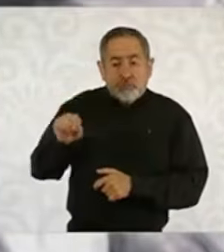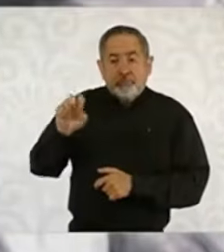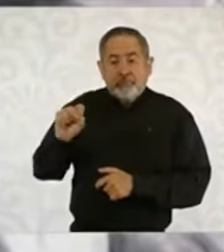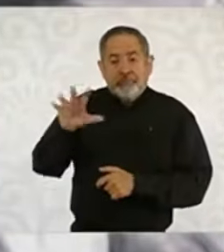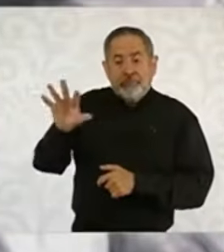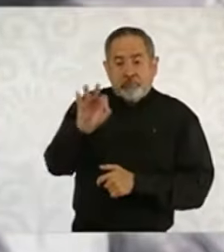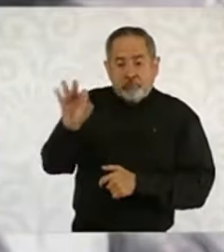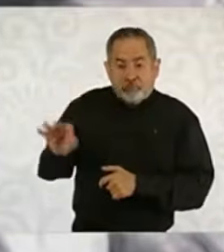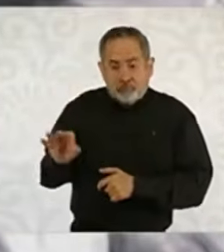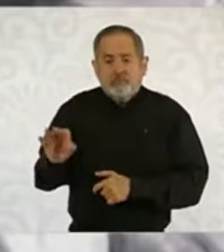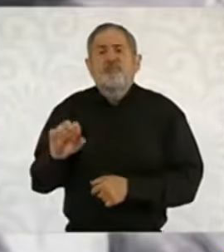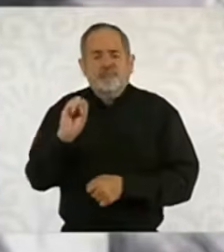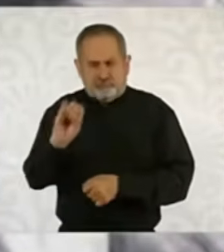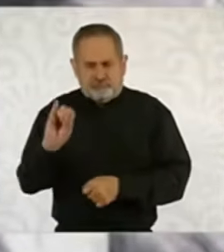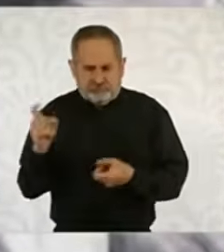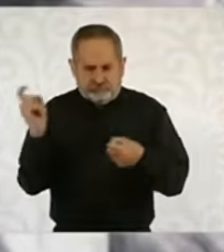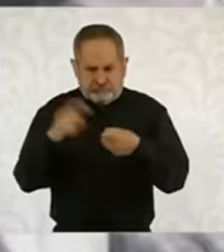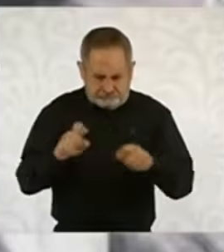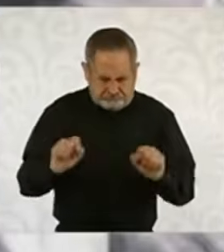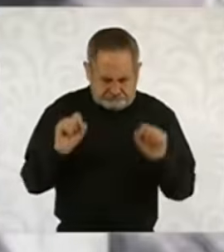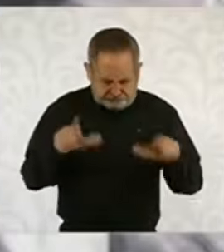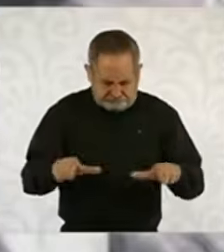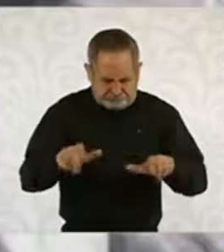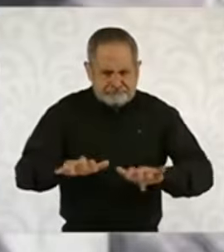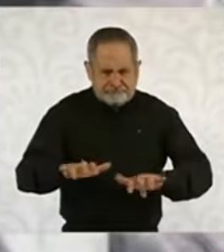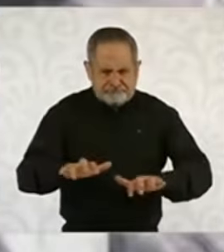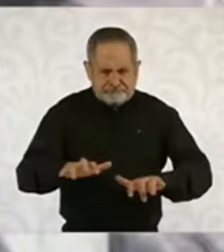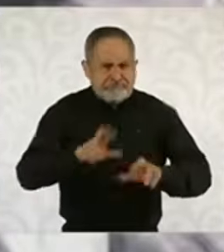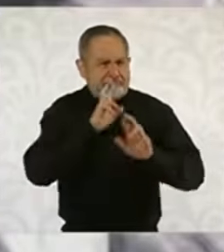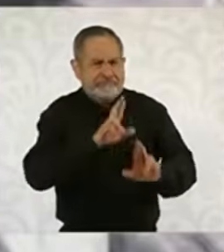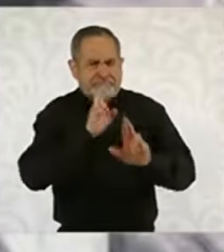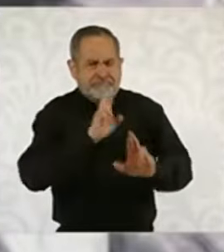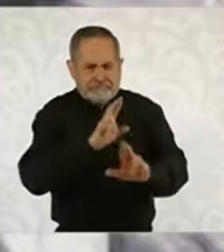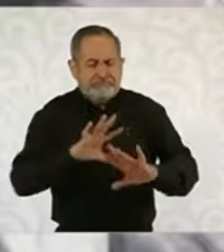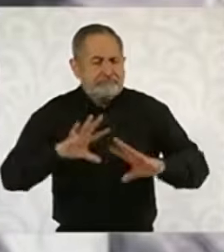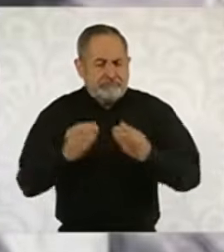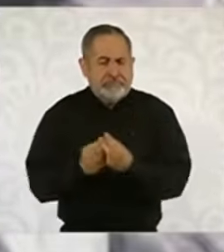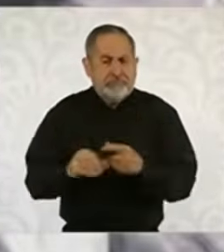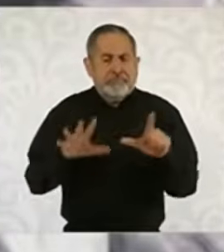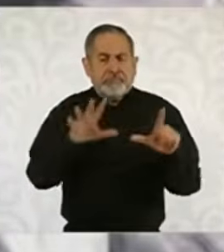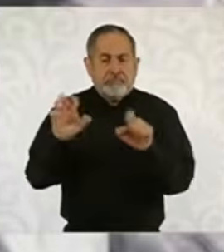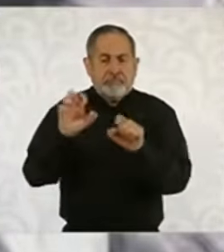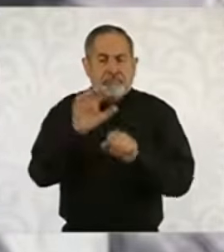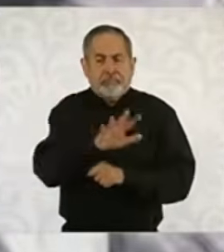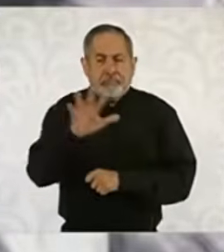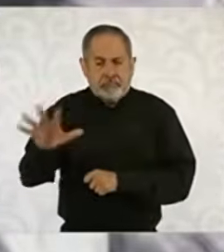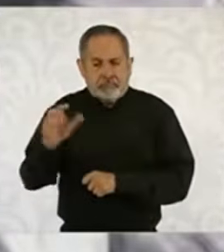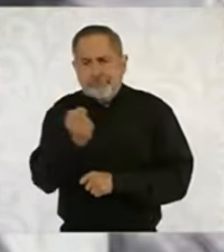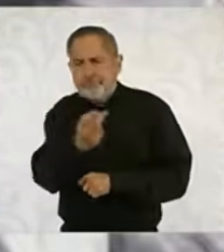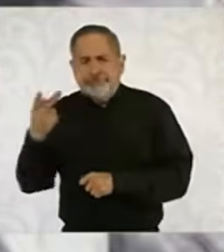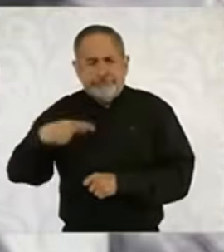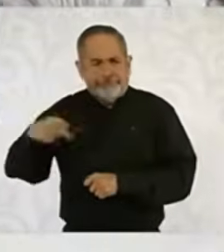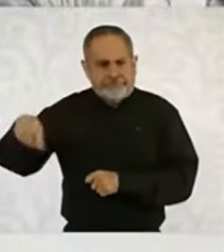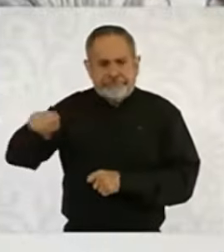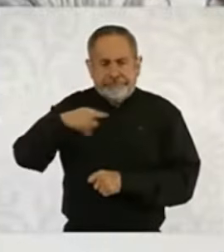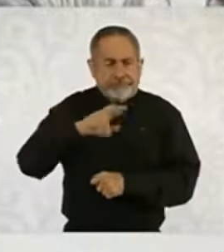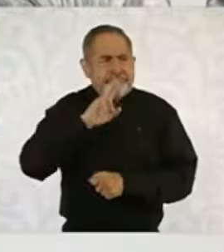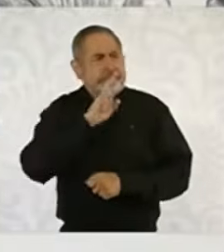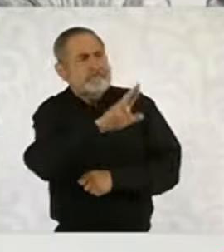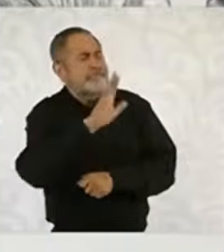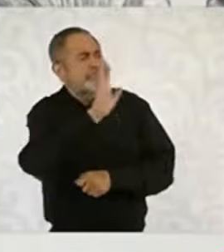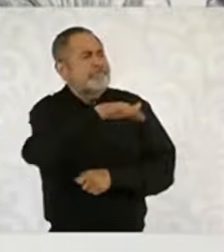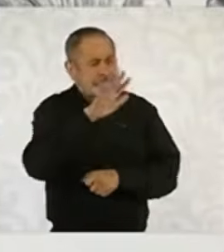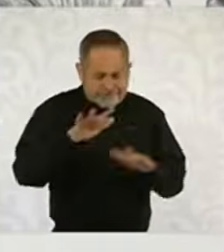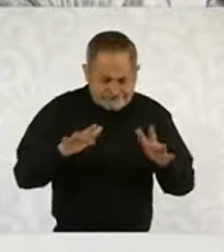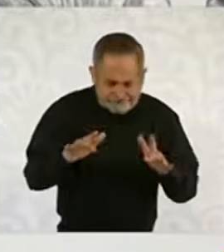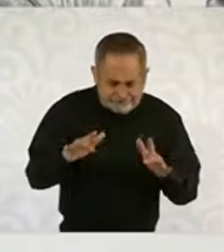98,65% de los inscritos presentaron el examen, incluyendo 755 aspirantes que reportaron tener